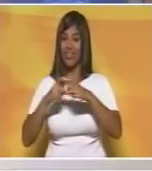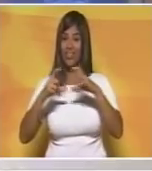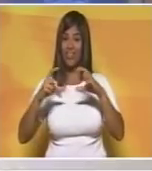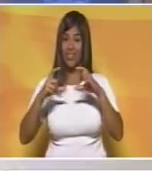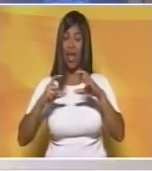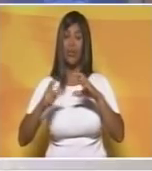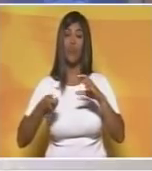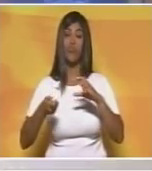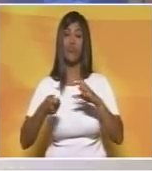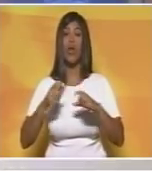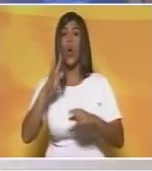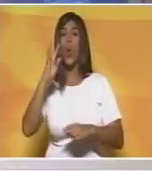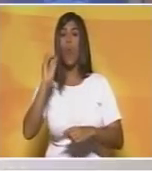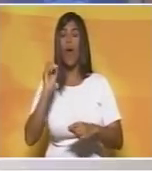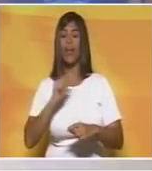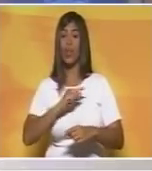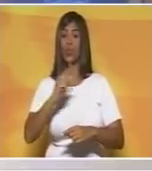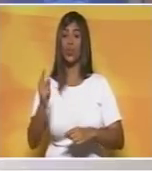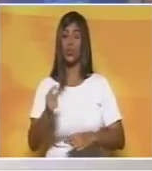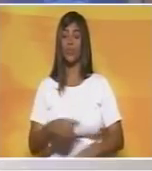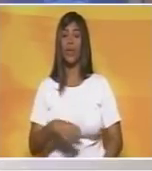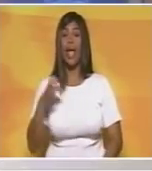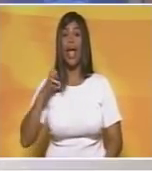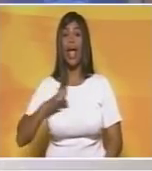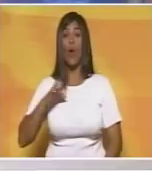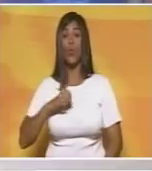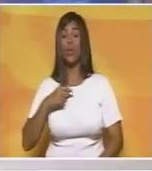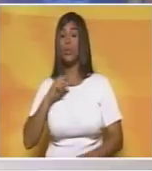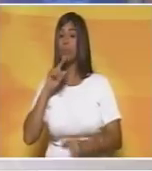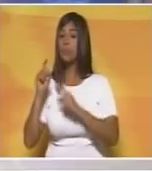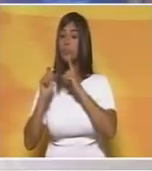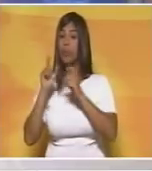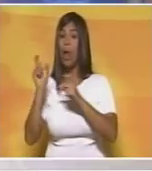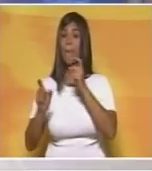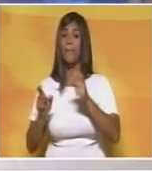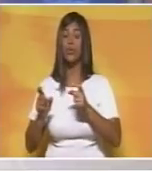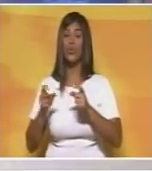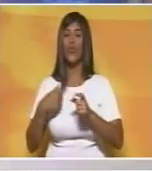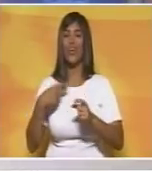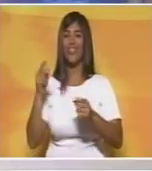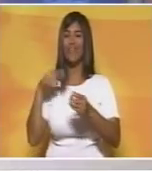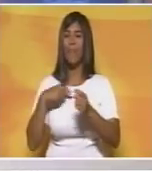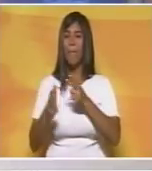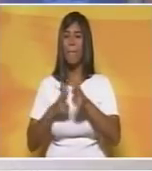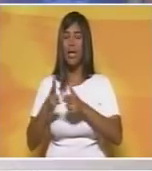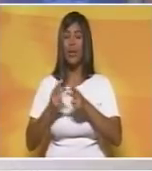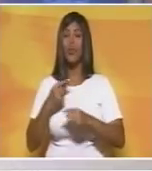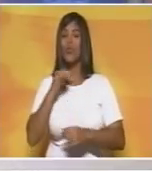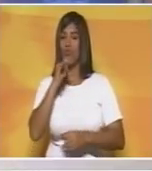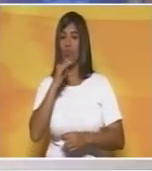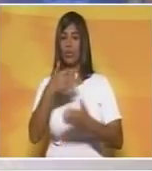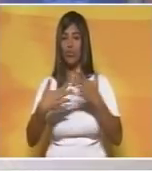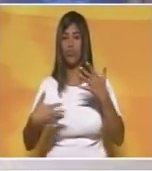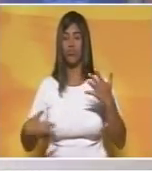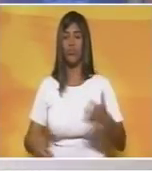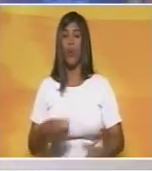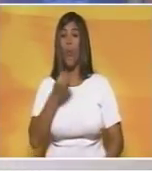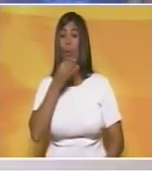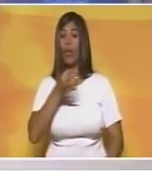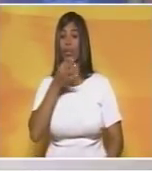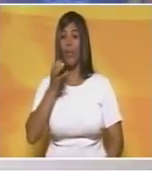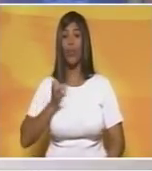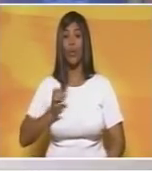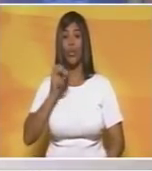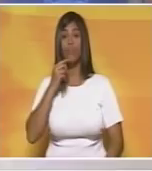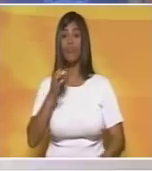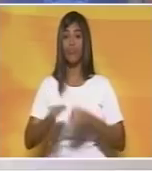una tarifa de 40 bolívares por viaje. Euclides Sotillo conversó con los usuarios del sistema y nos amplía la información. Buenas tardes, Euclides, te